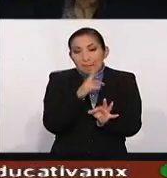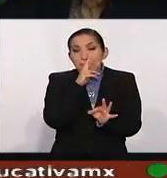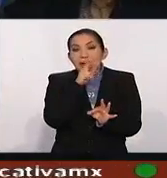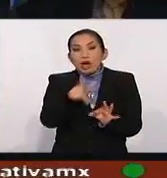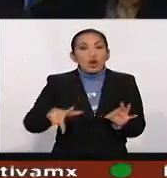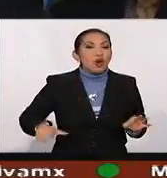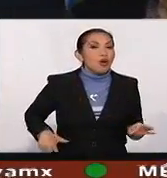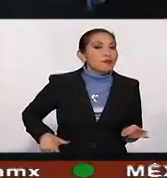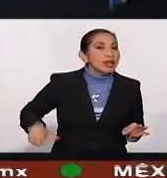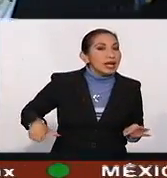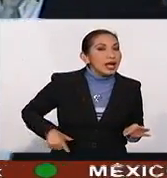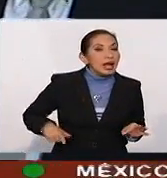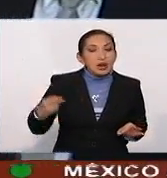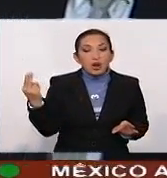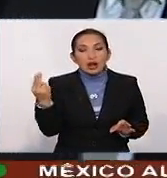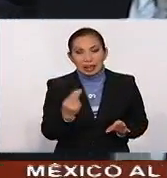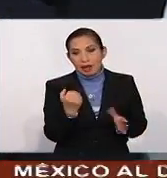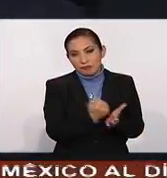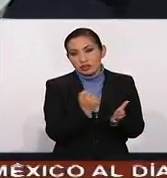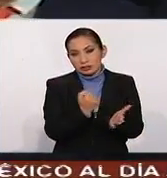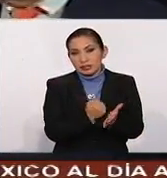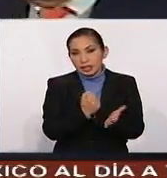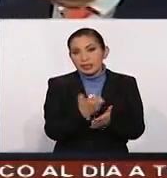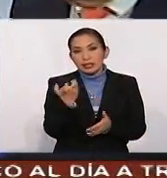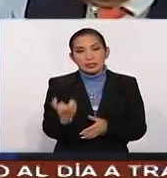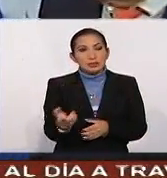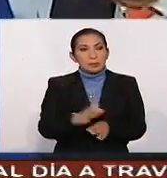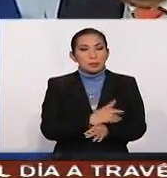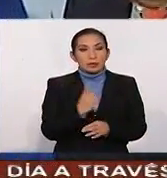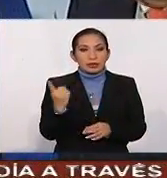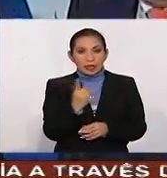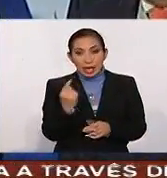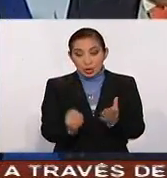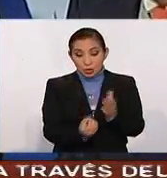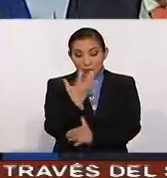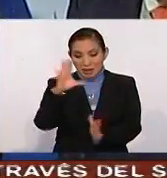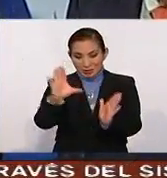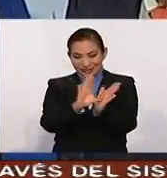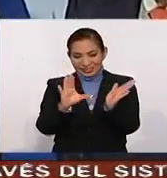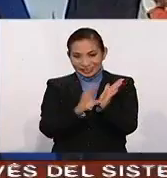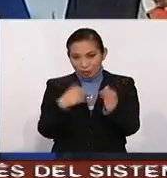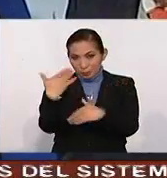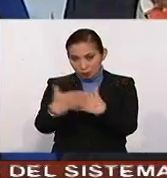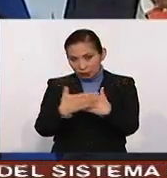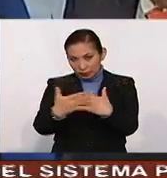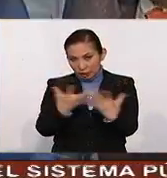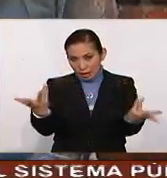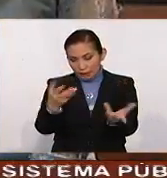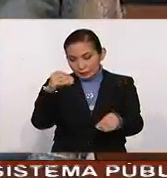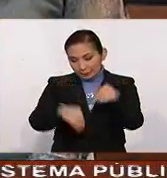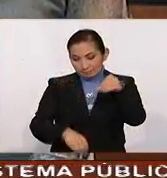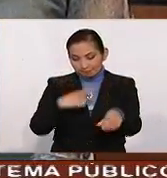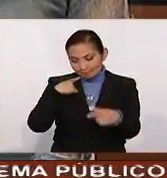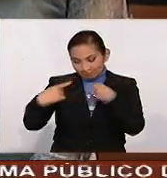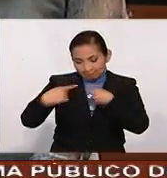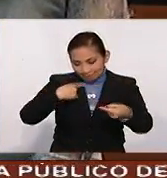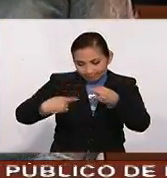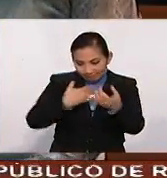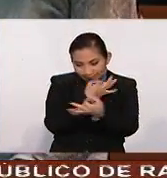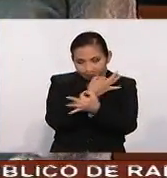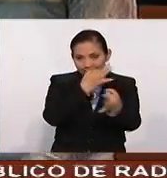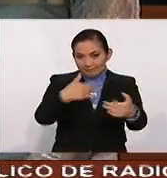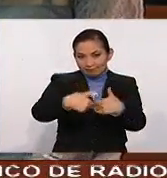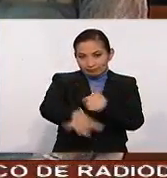gobierno, necesariamente, y esto pasa porque en la nueva Constitución, que habrá de discutirse y promulgarse